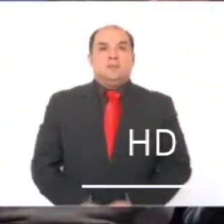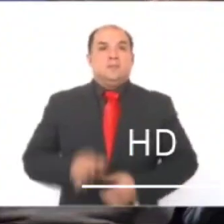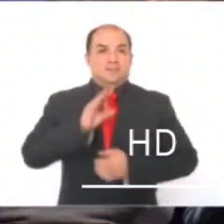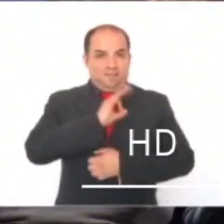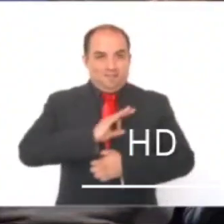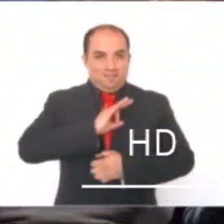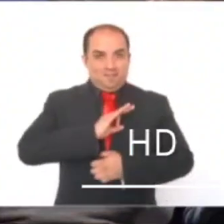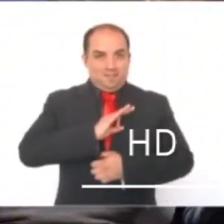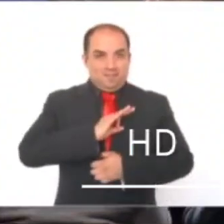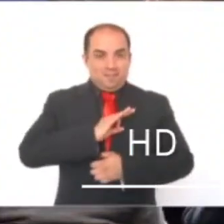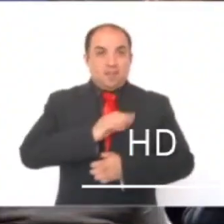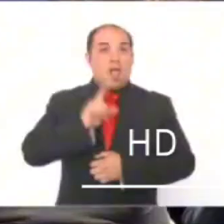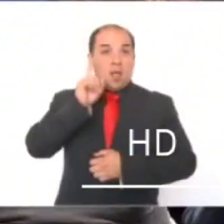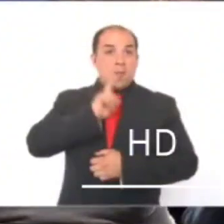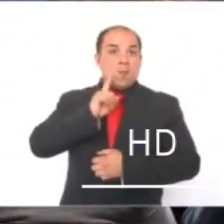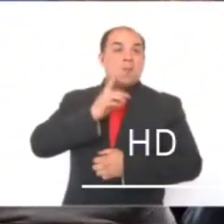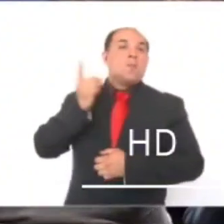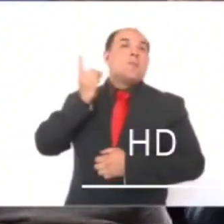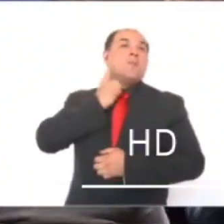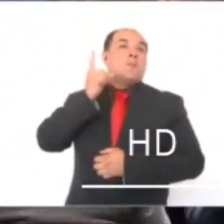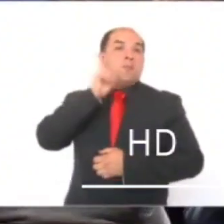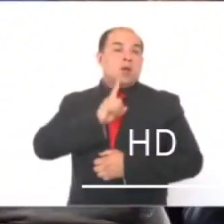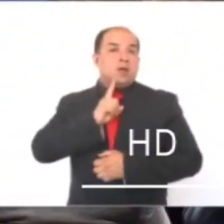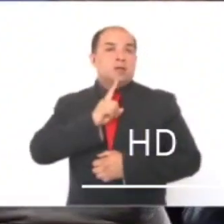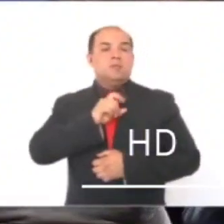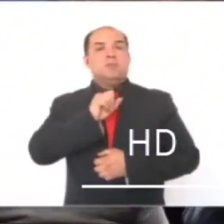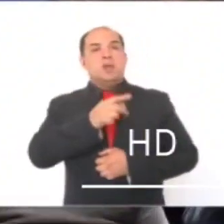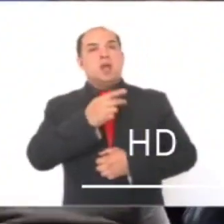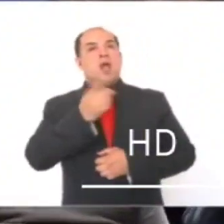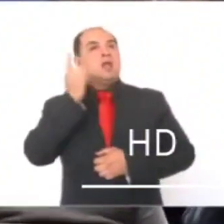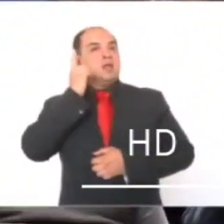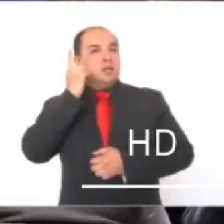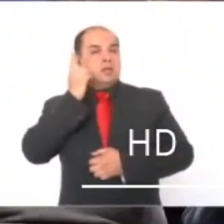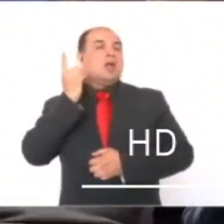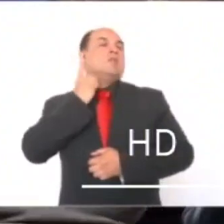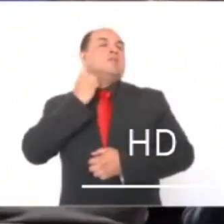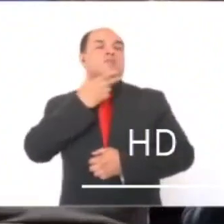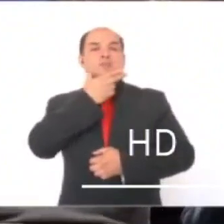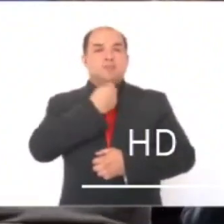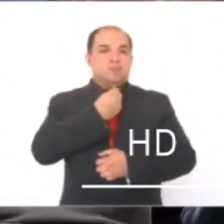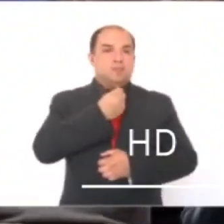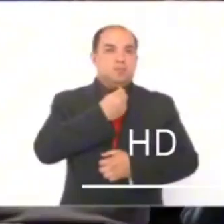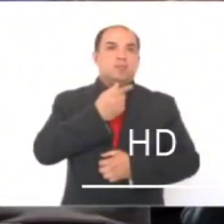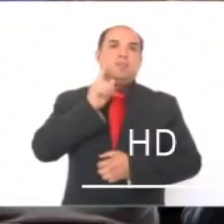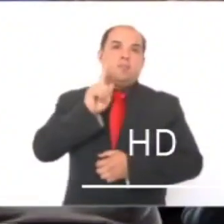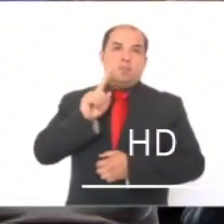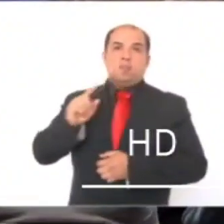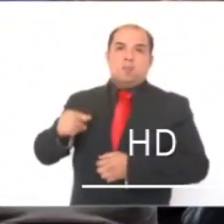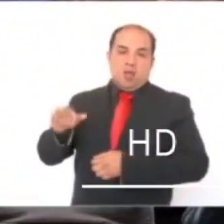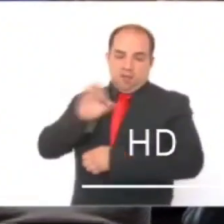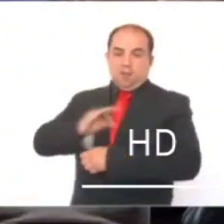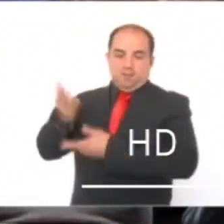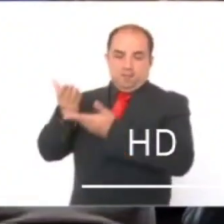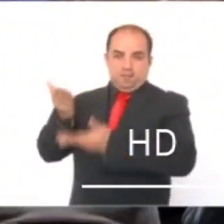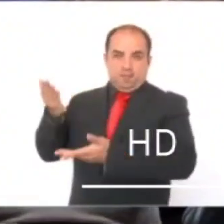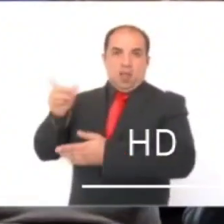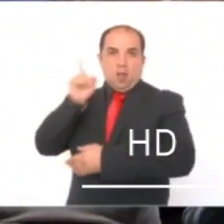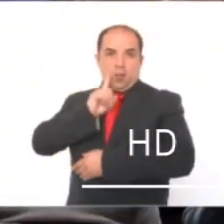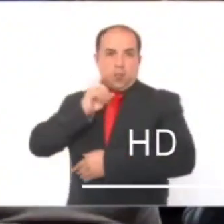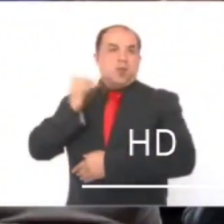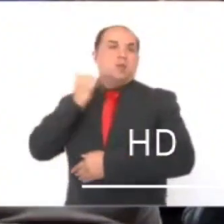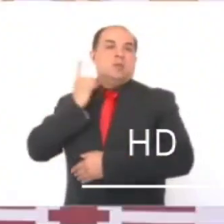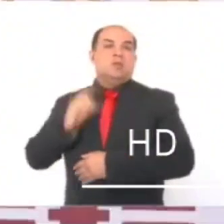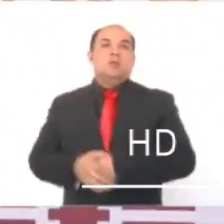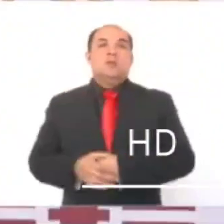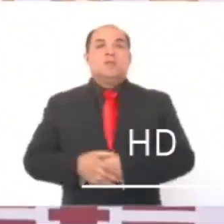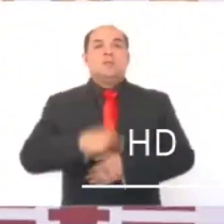Felicitaciones a las diputadas y diputados, sobre todo las diputadas. La Gaceta Oficial de la